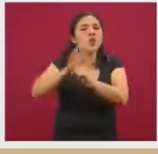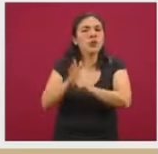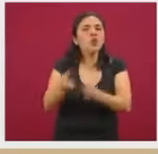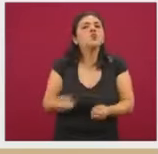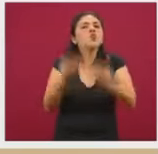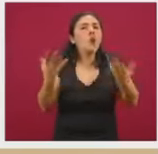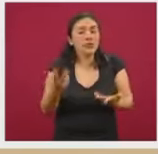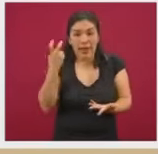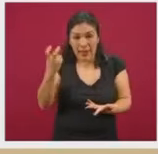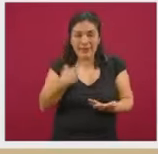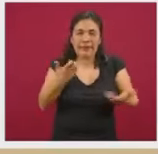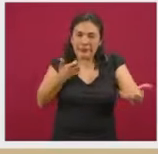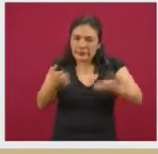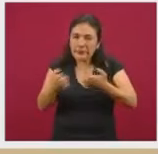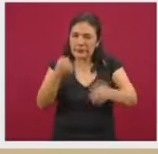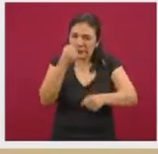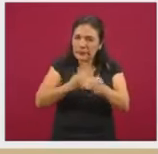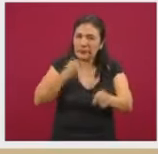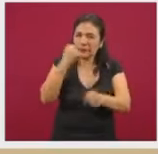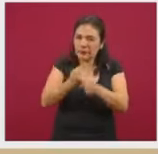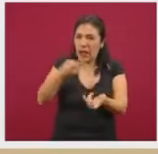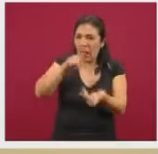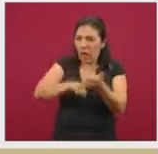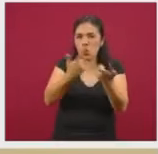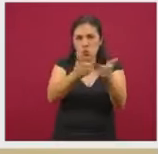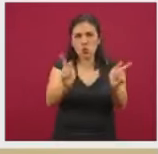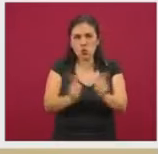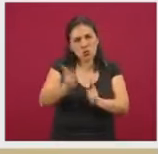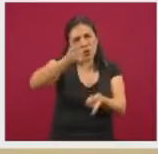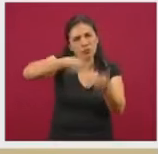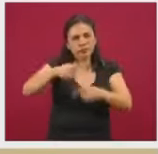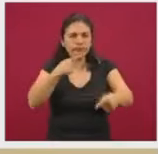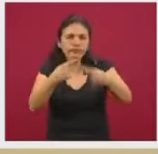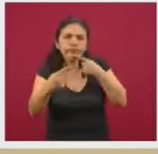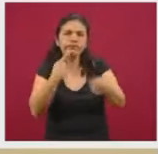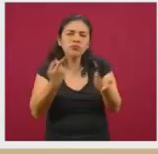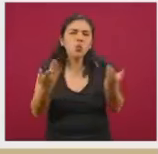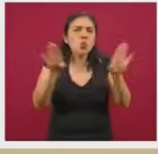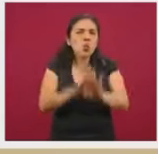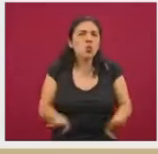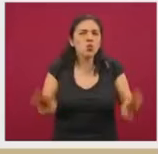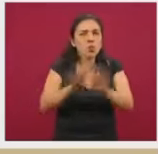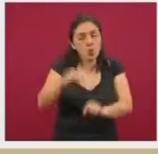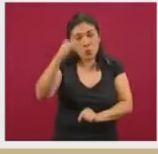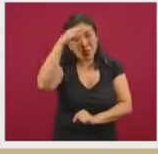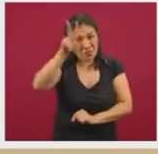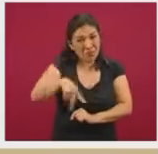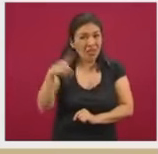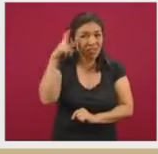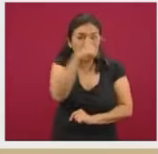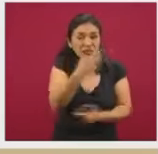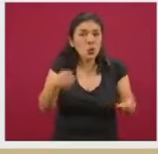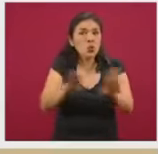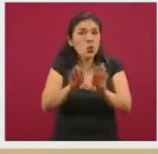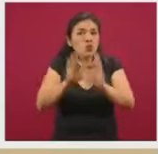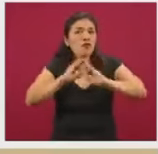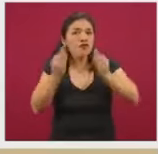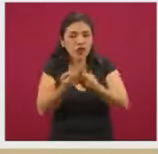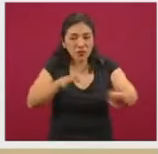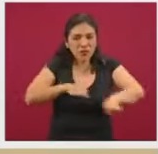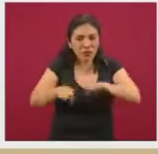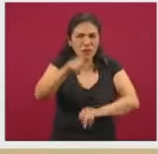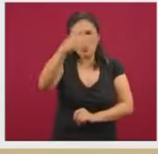un ejercicio, esto lo hicimos también dentro del grupo, lo hemos estado discutiendo mucho porque es compleja la metodología. Como saben